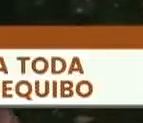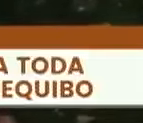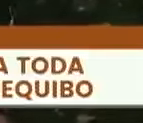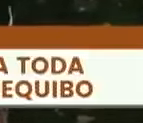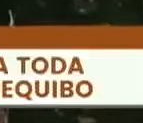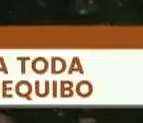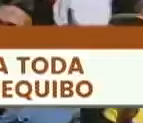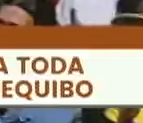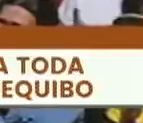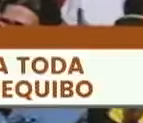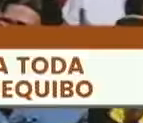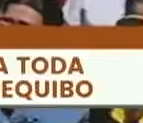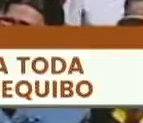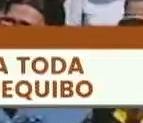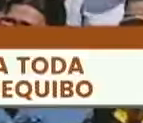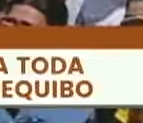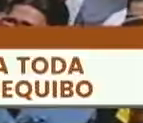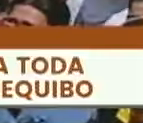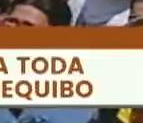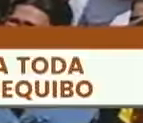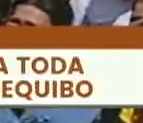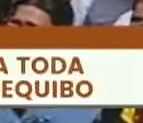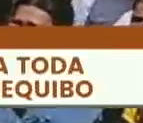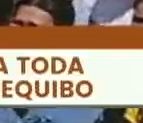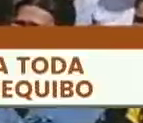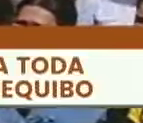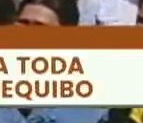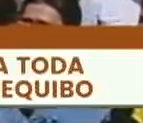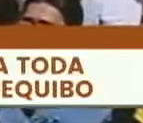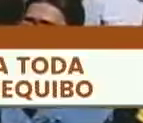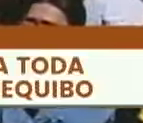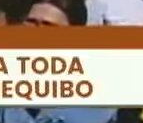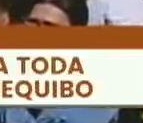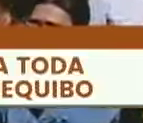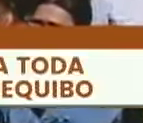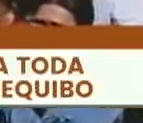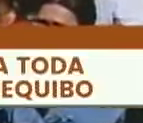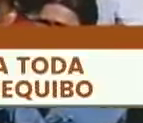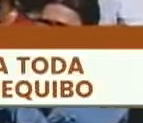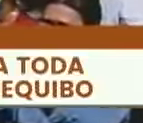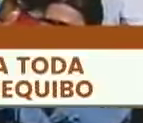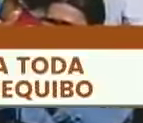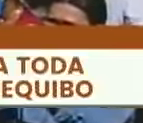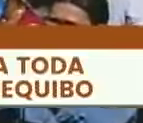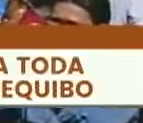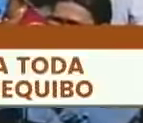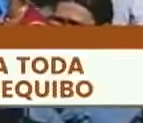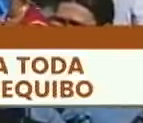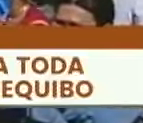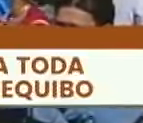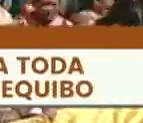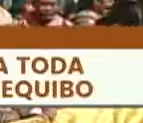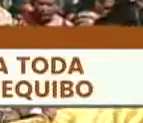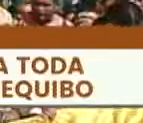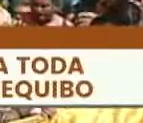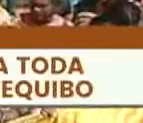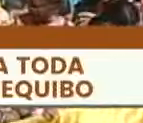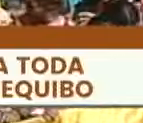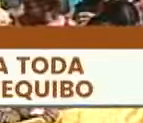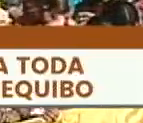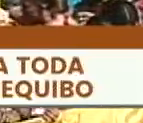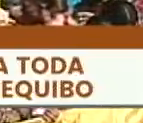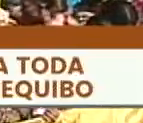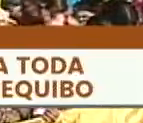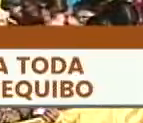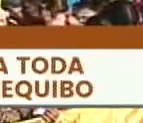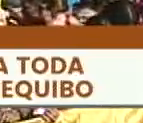¡Qué insolencia! lamentamos mucho que la constitución de Guyana no